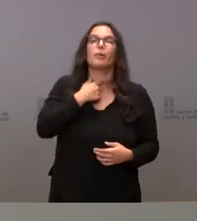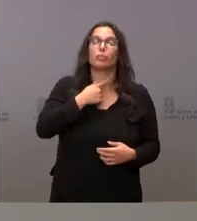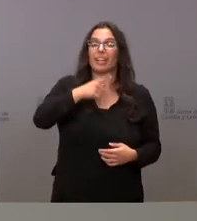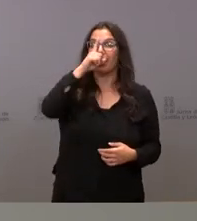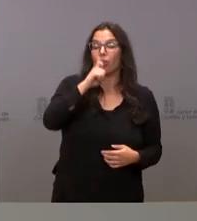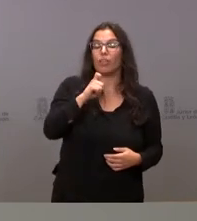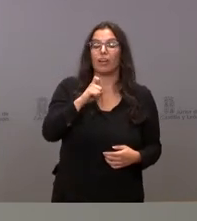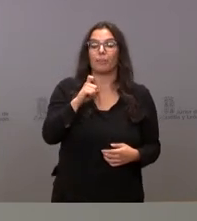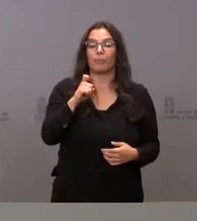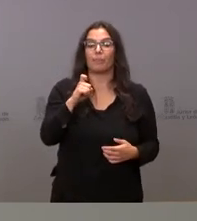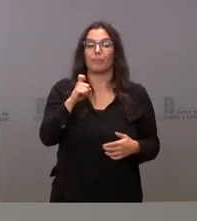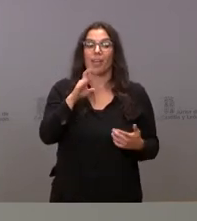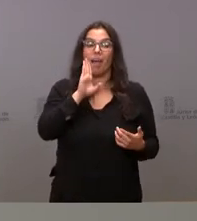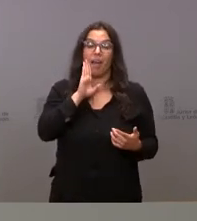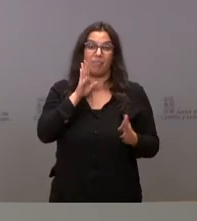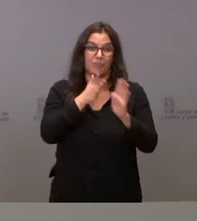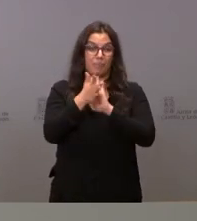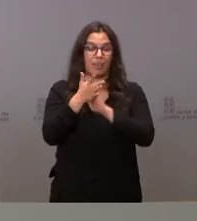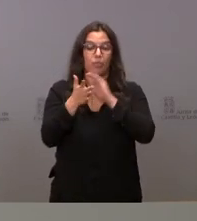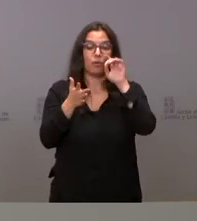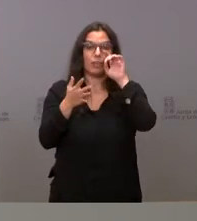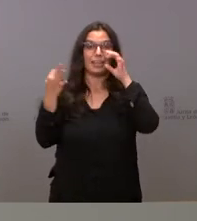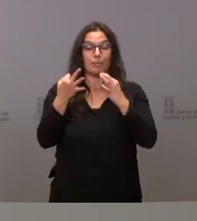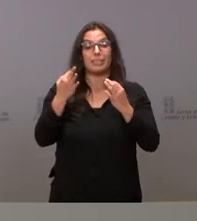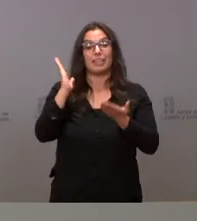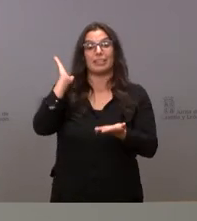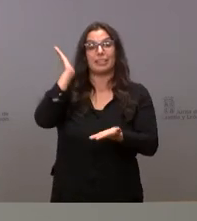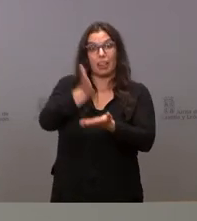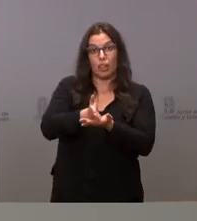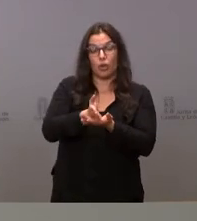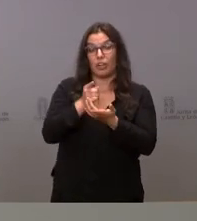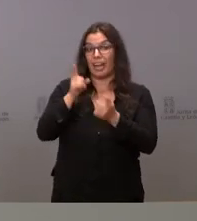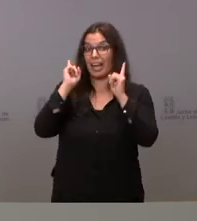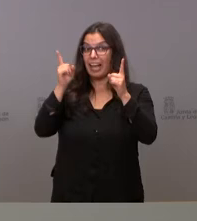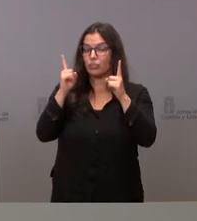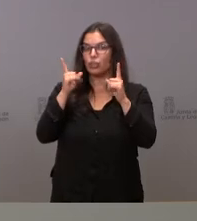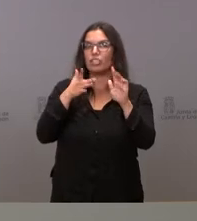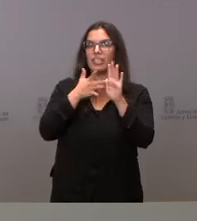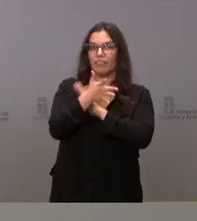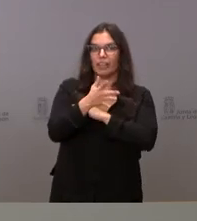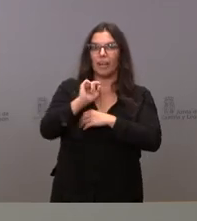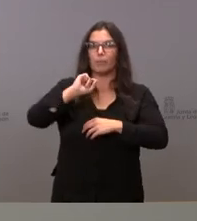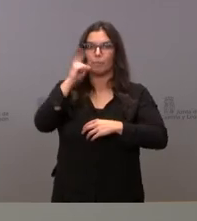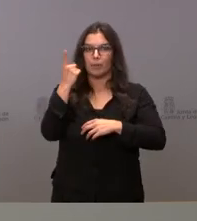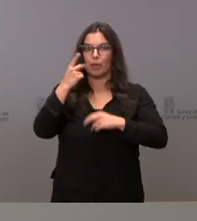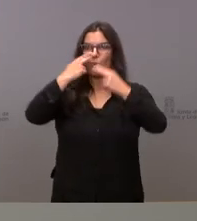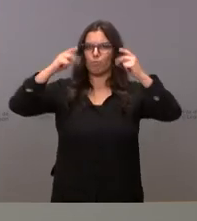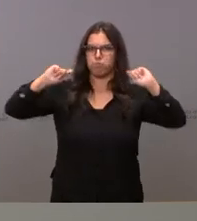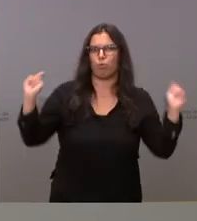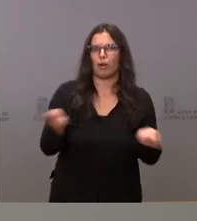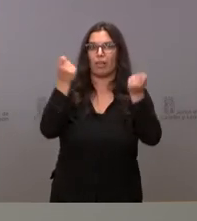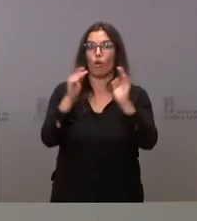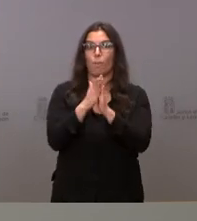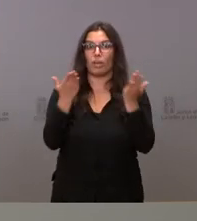como comenté anteriormente, que las sanciones en este caso consisten en la declaración del incumplimiento, la publicación en el